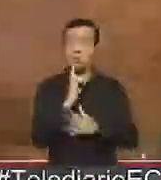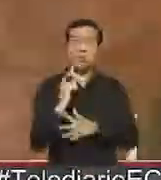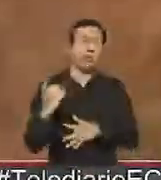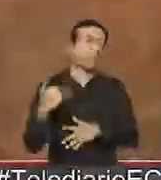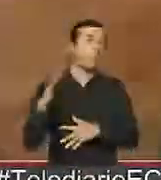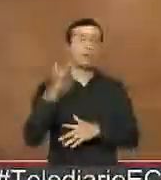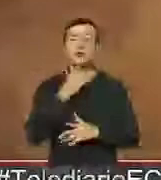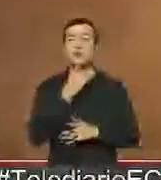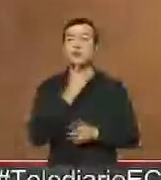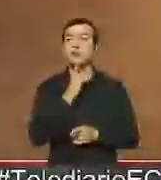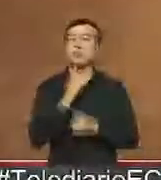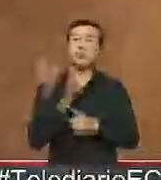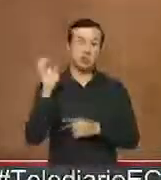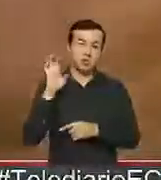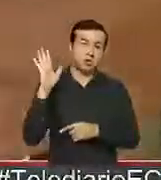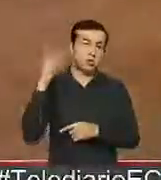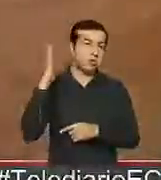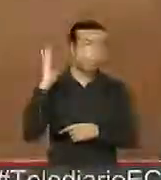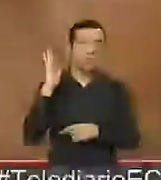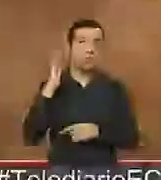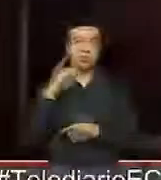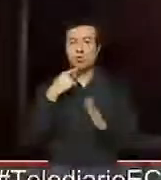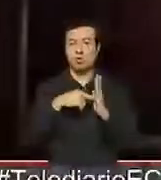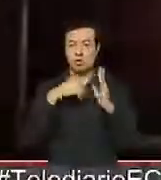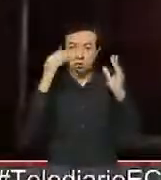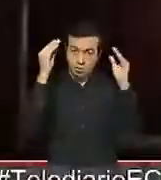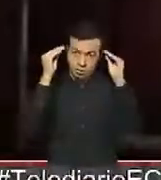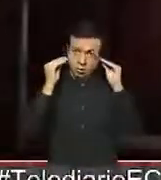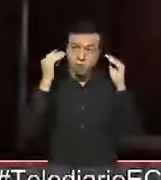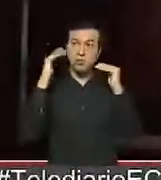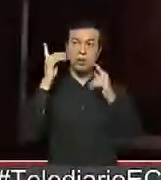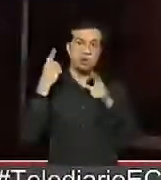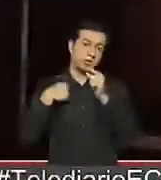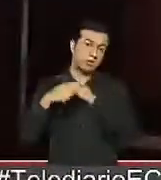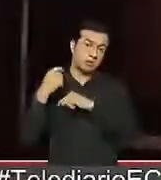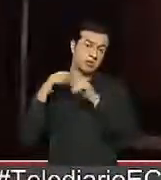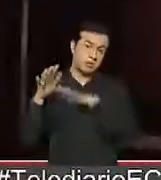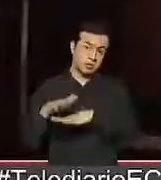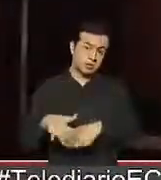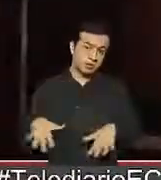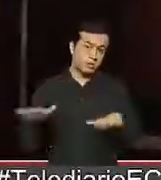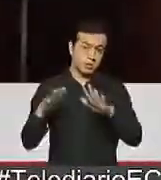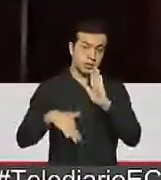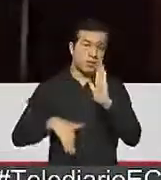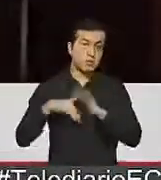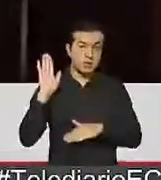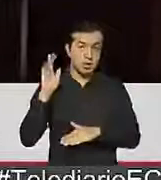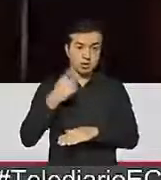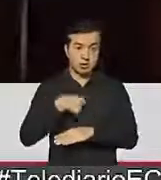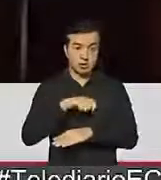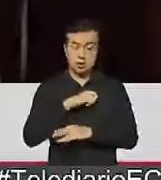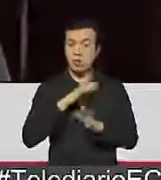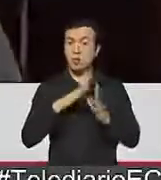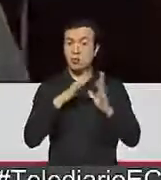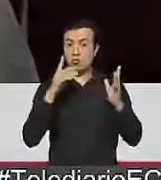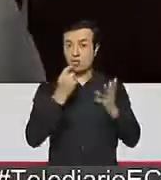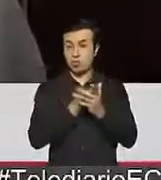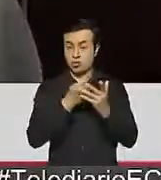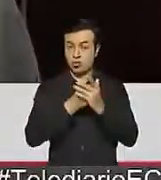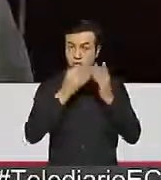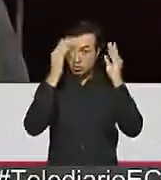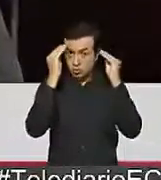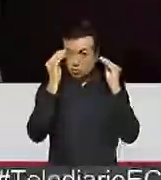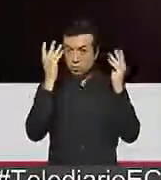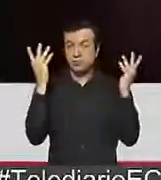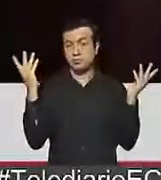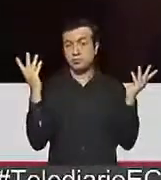más apreciados en Europa. Sombreros de paja toquilla se están abriendo camino en la exportación en España fuertemente. Siempre